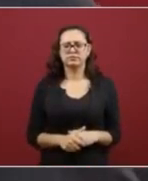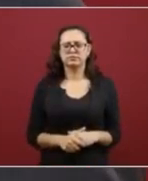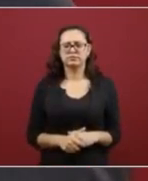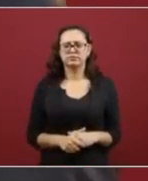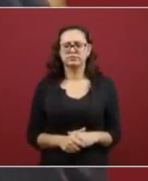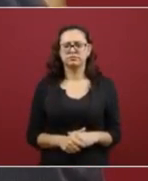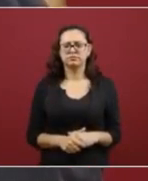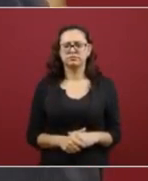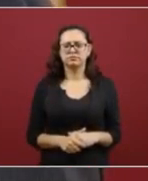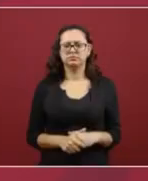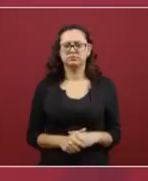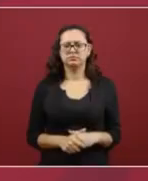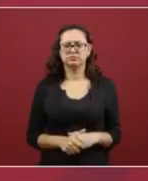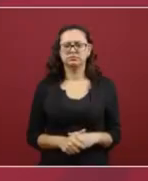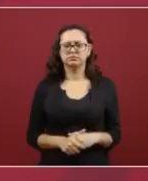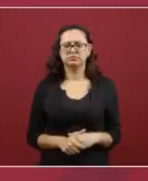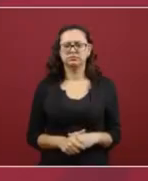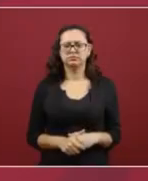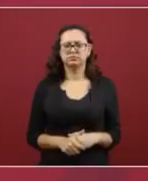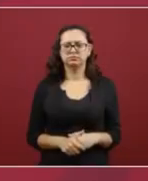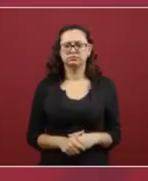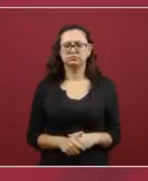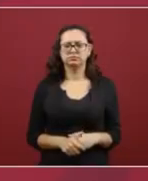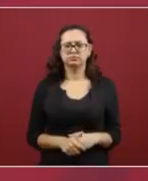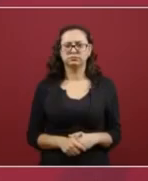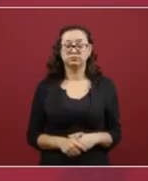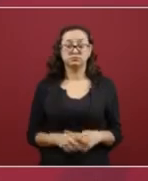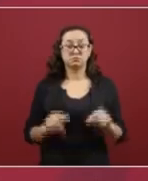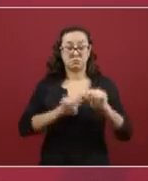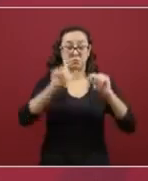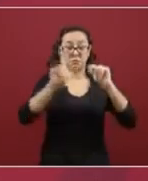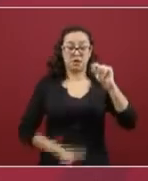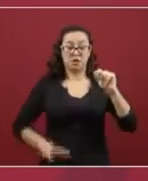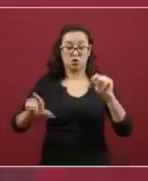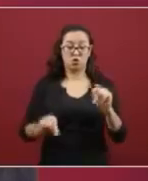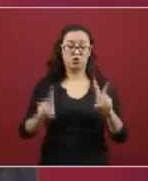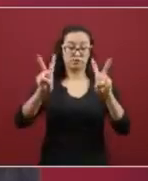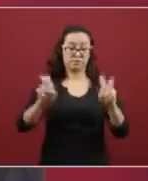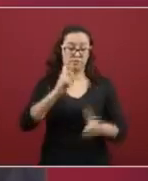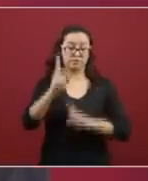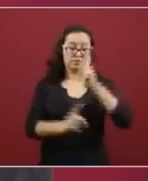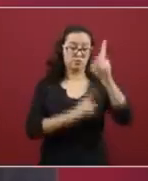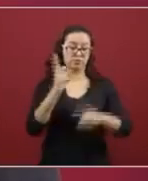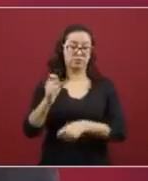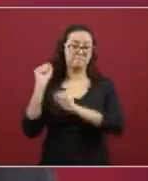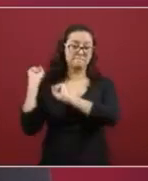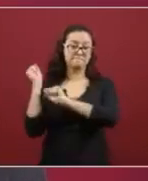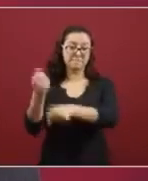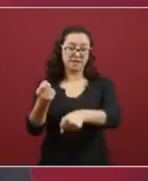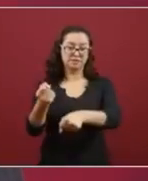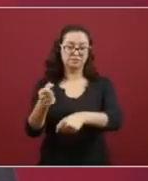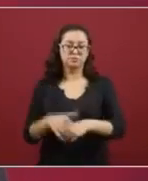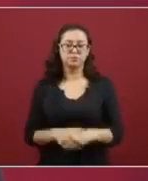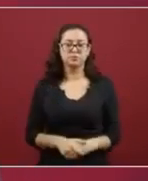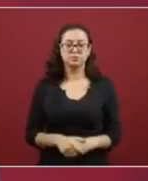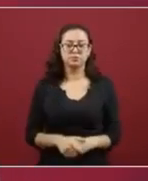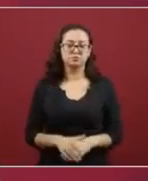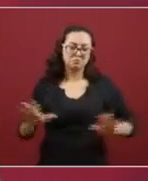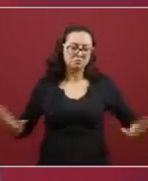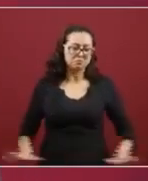En el caso del béisbol en México, el principal promotor del